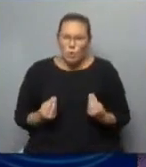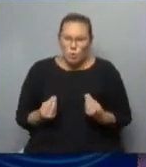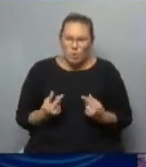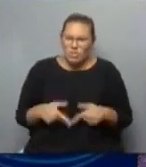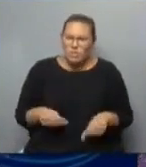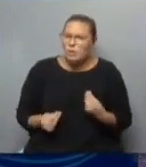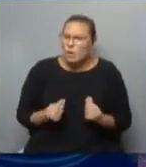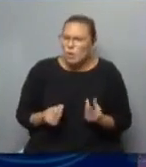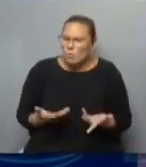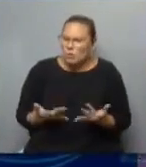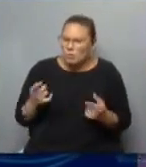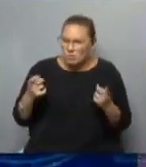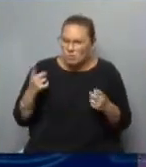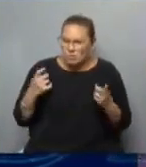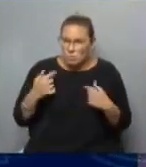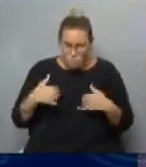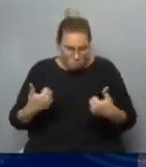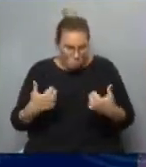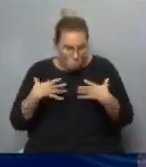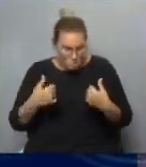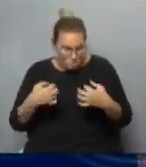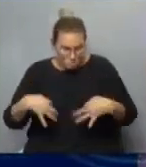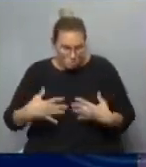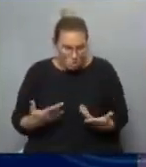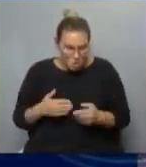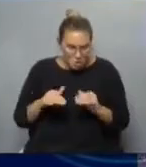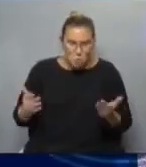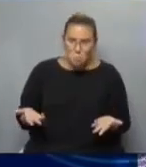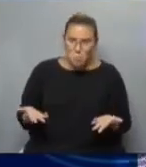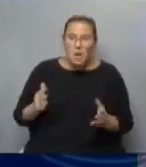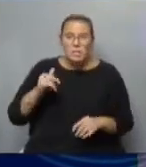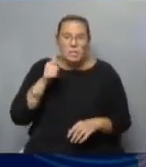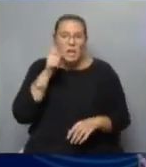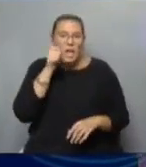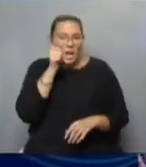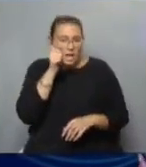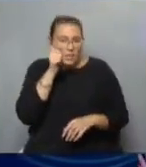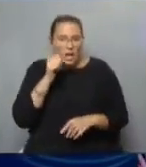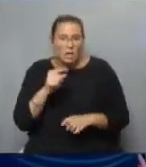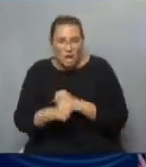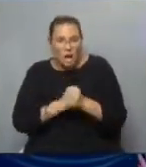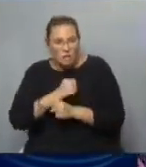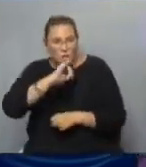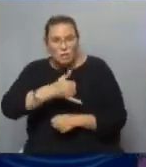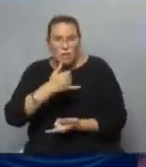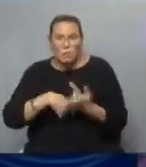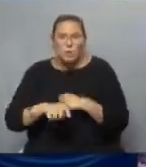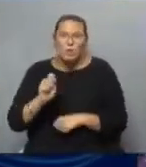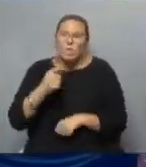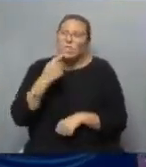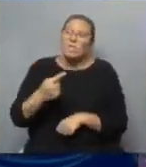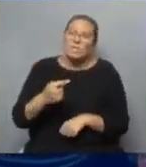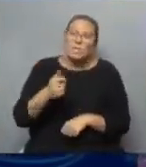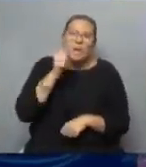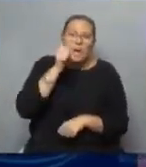bien de qué se trata. Vos te sentís bien, te sentís normal. Sí, la edad cronológica es que tenés tantos años. ¿Y quién dice que a esa edad